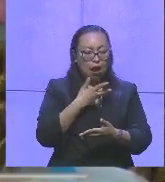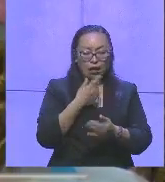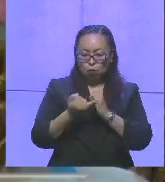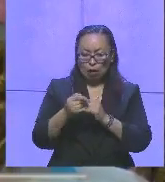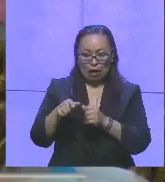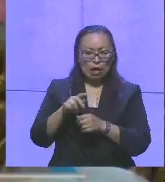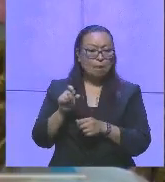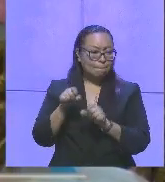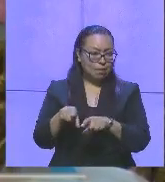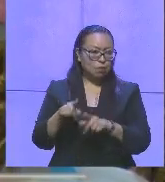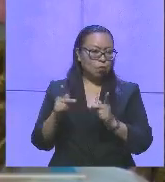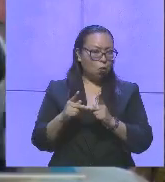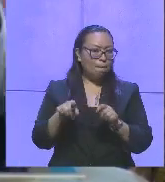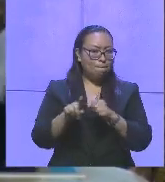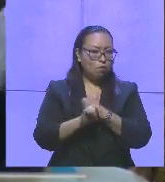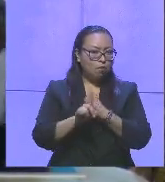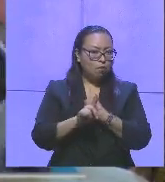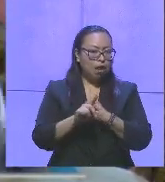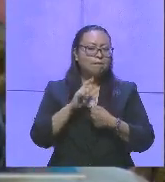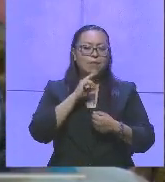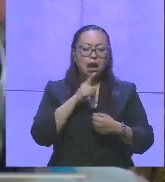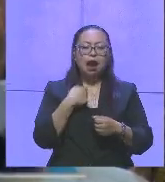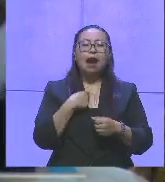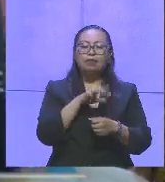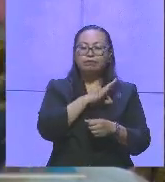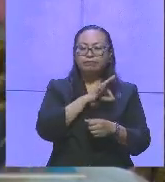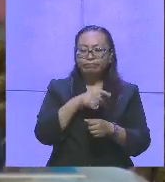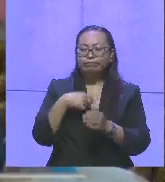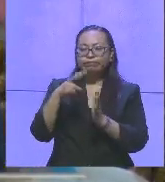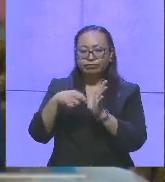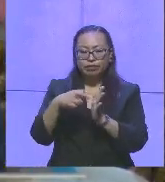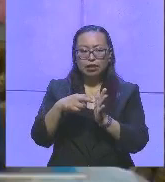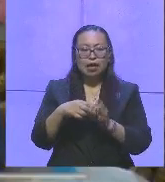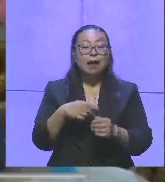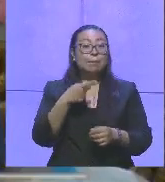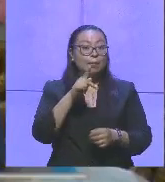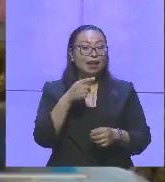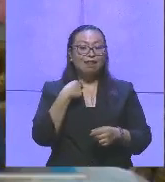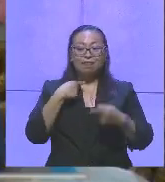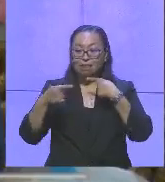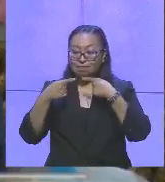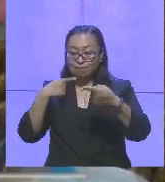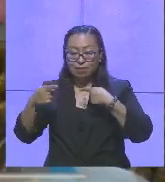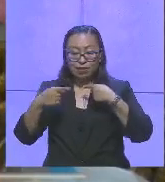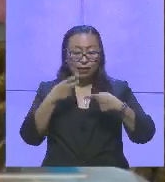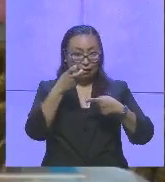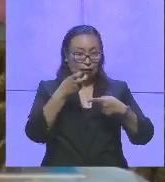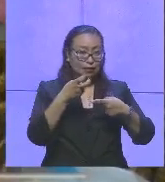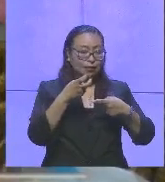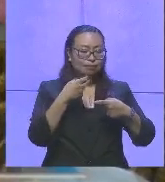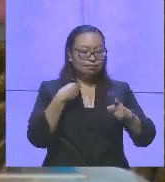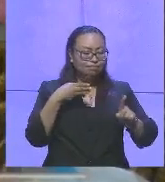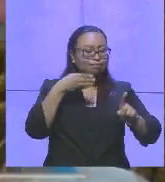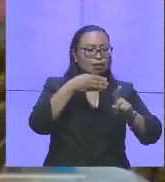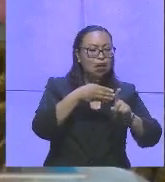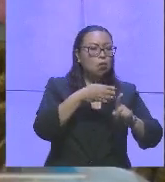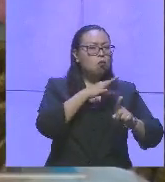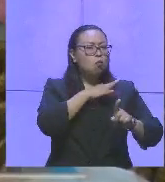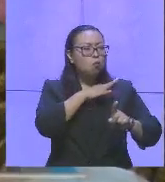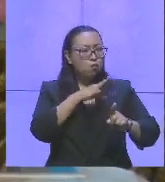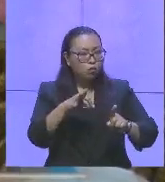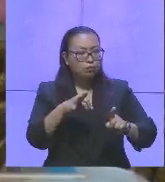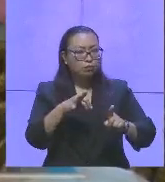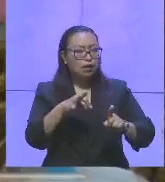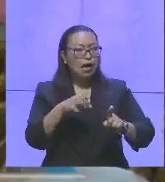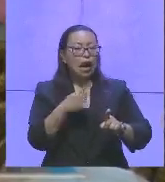decirlo. Es importante señalar que el debate se centró, entre otros aspectos, en si podía atribuírsele a